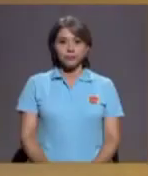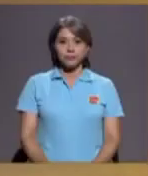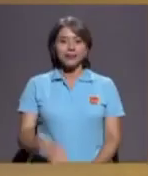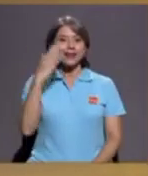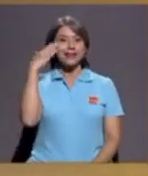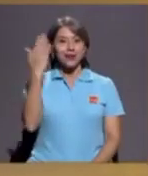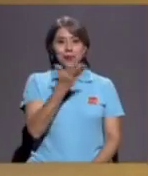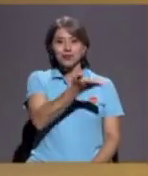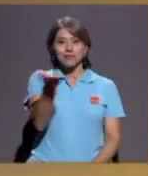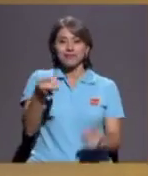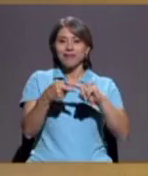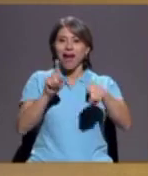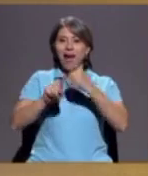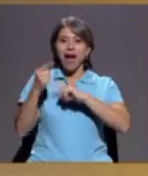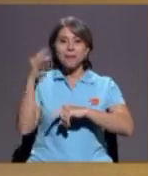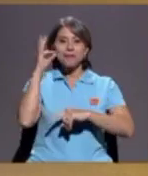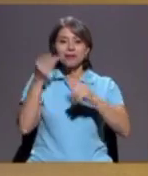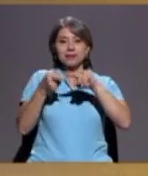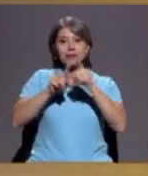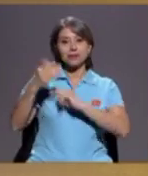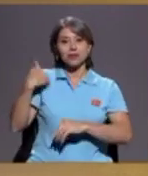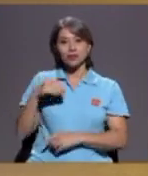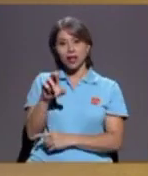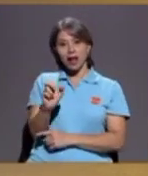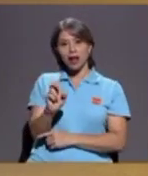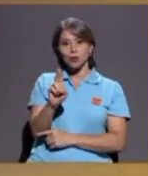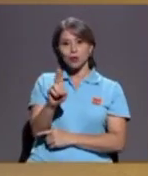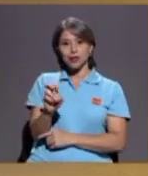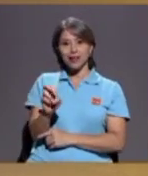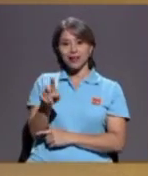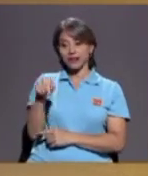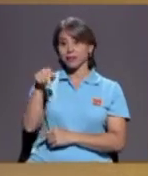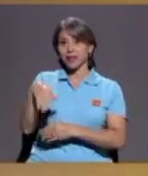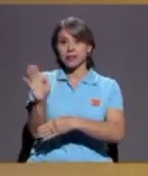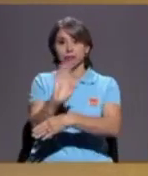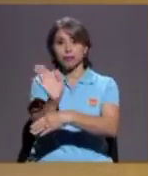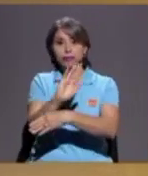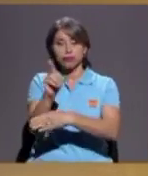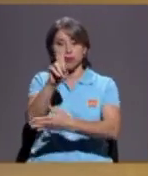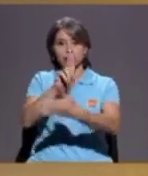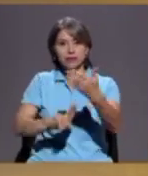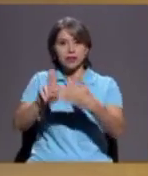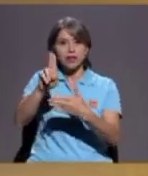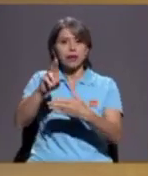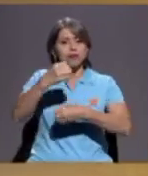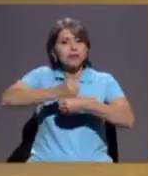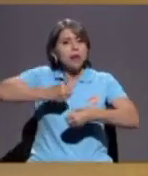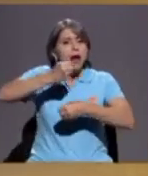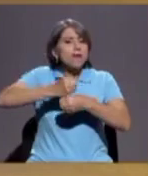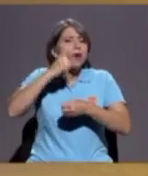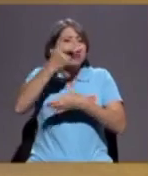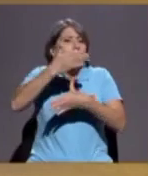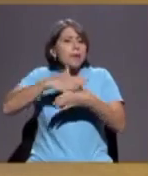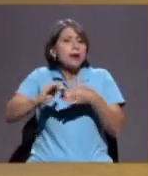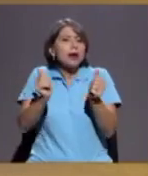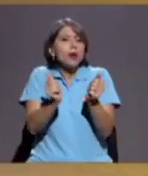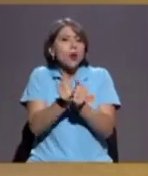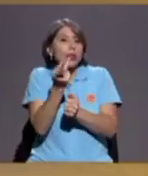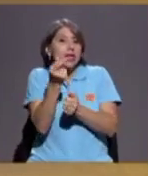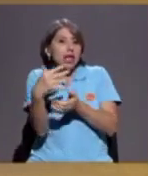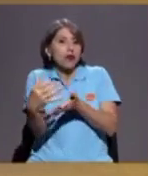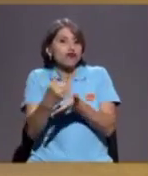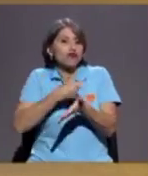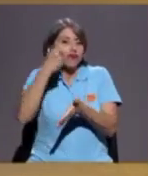Los saludamos, amigas y amigos de Canal UCR, este medio televisivo universitario que se paga parcialmente con los impuestos